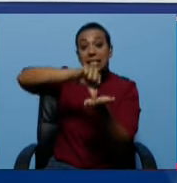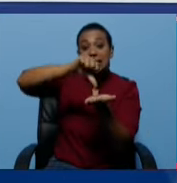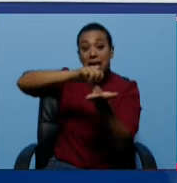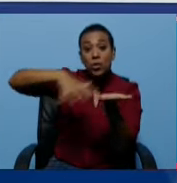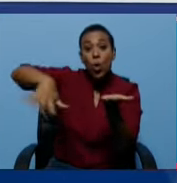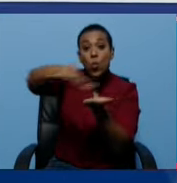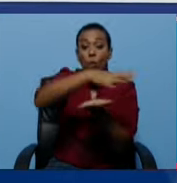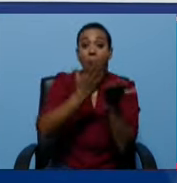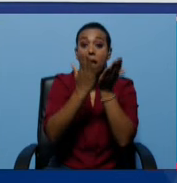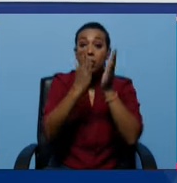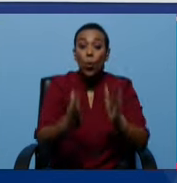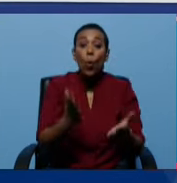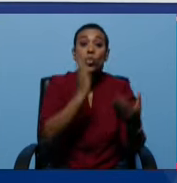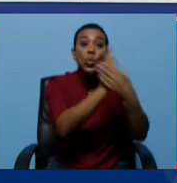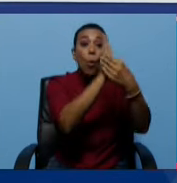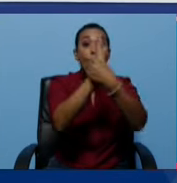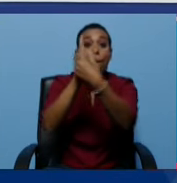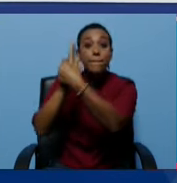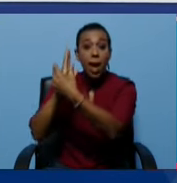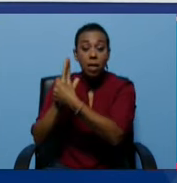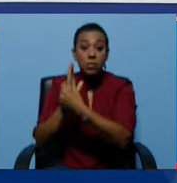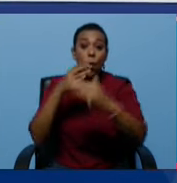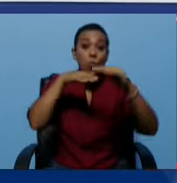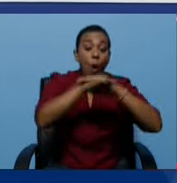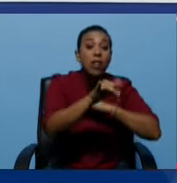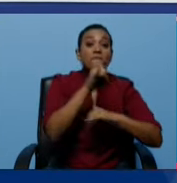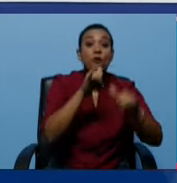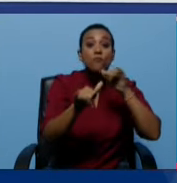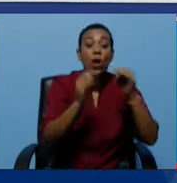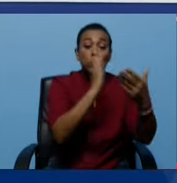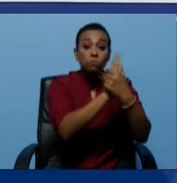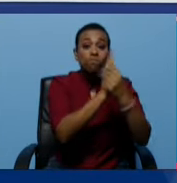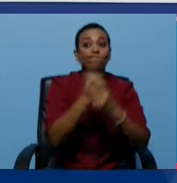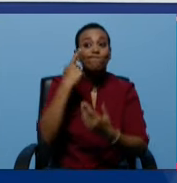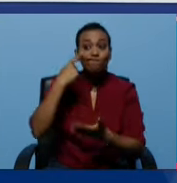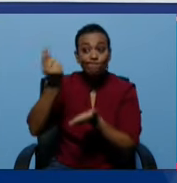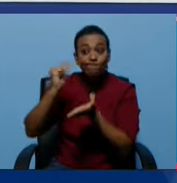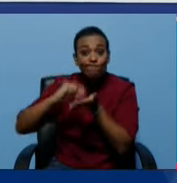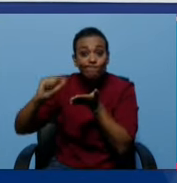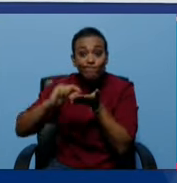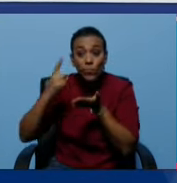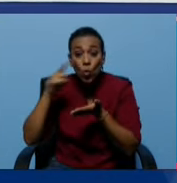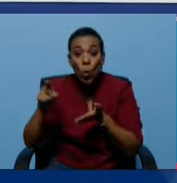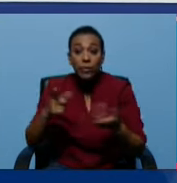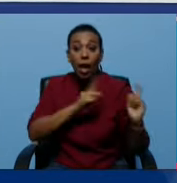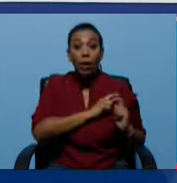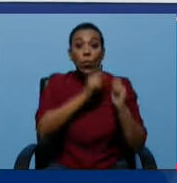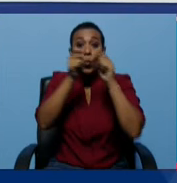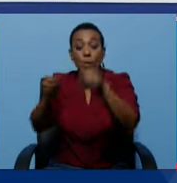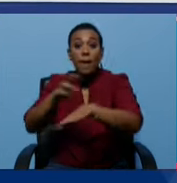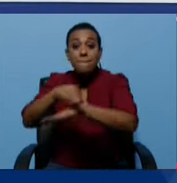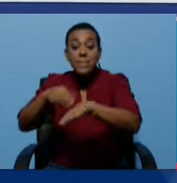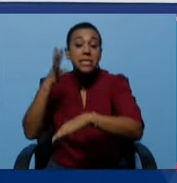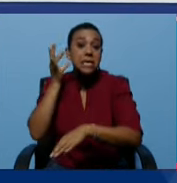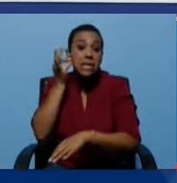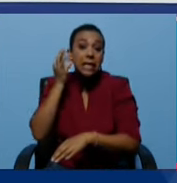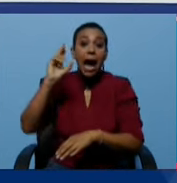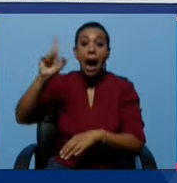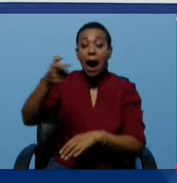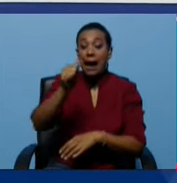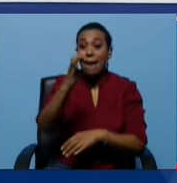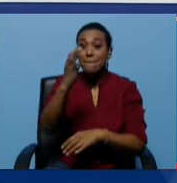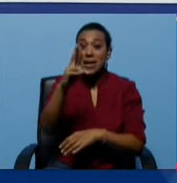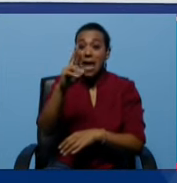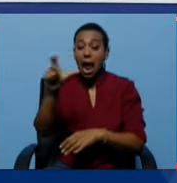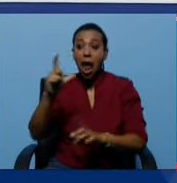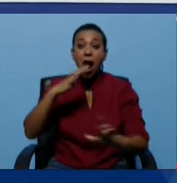de documentación. Tome nota. y encargo a la ministra Gabriela para que de inmediato